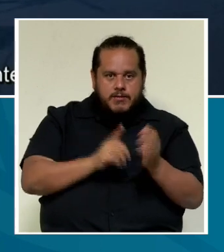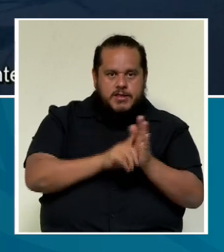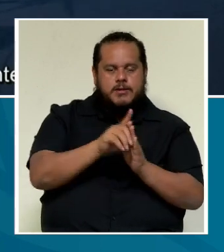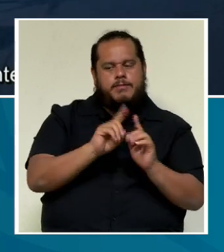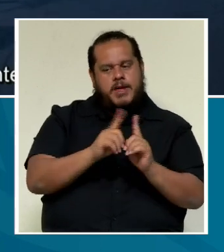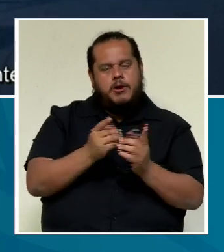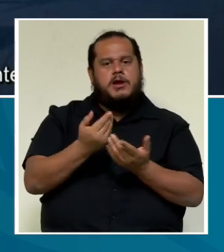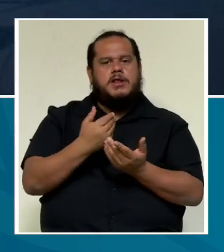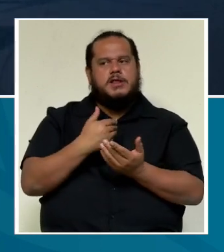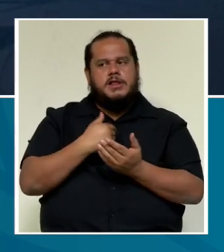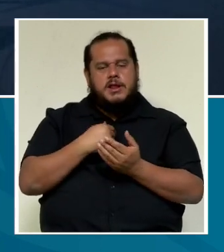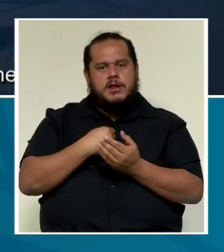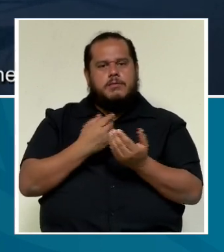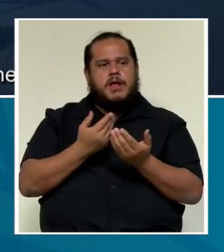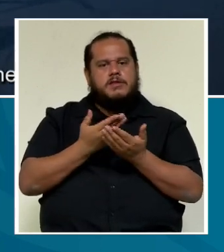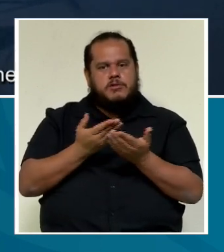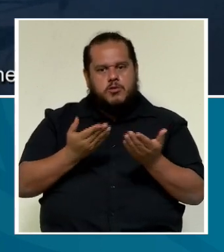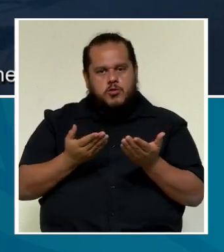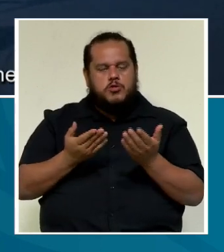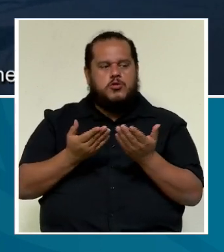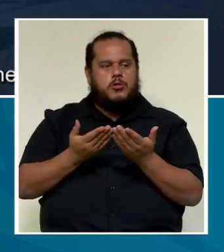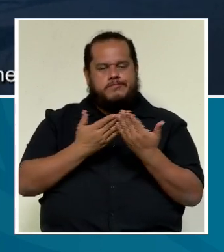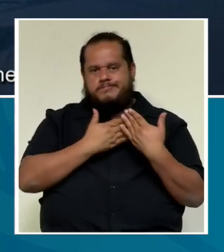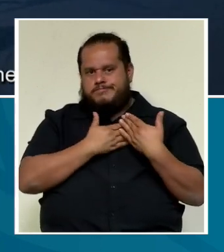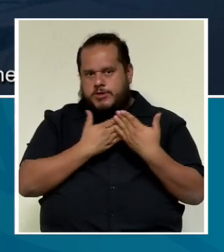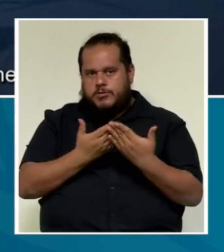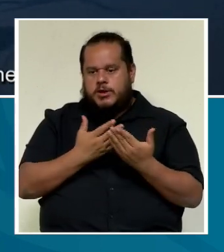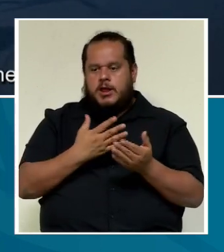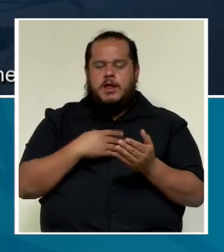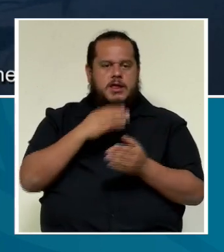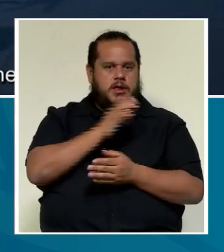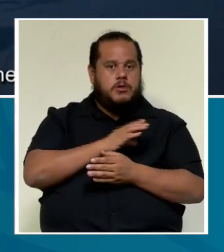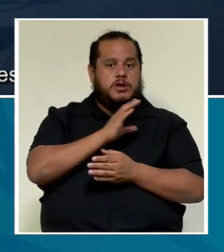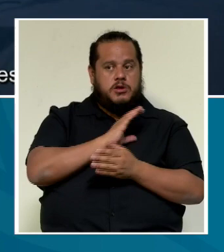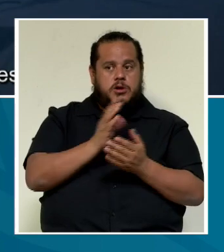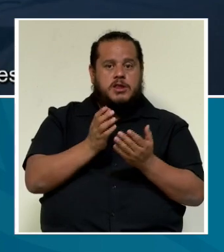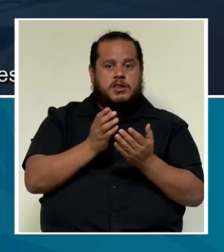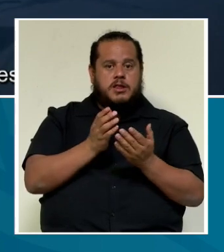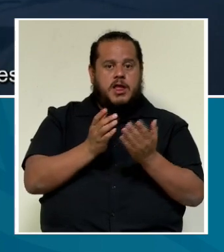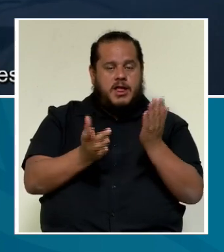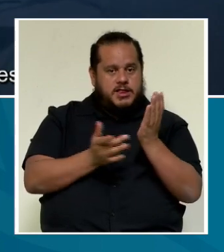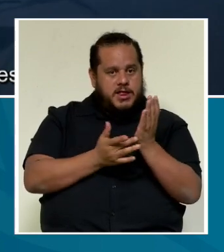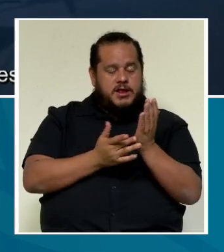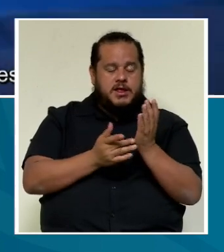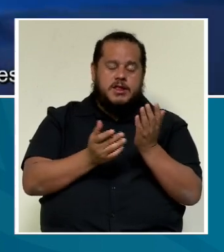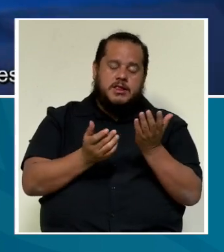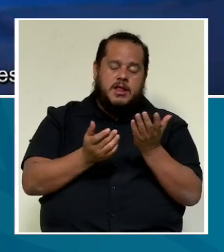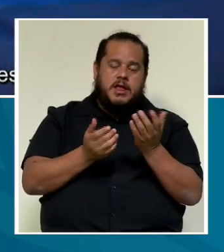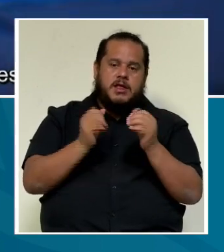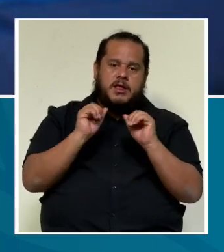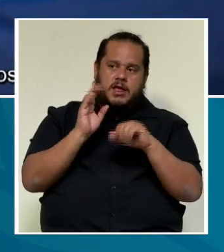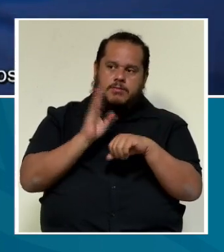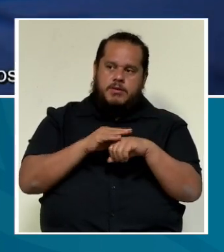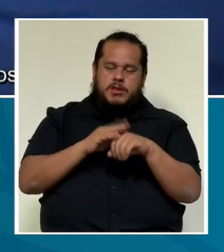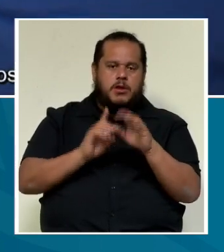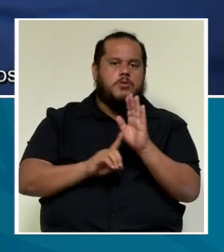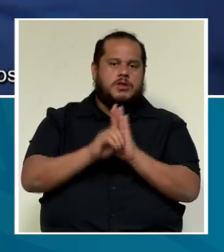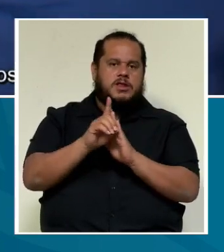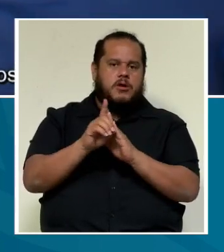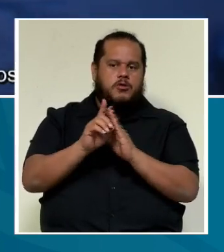tienen mapeadas con recurso disponible y condiciones tecnológicas, condiciones técnicas que permitirían un desarrollo